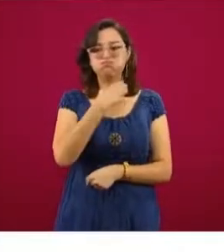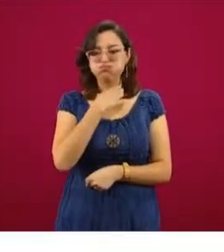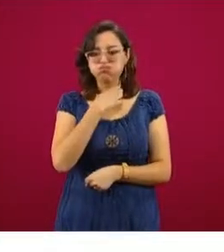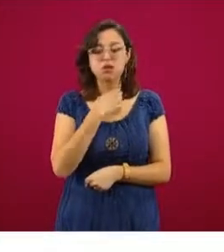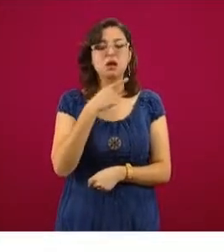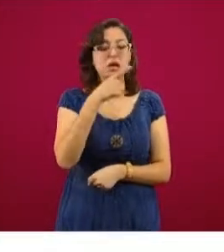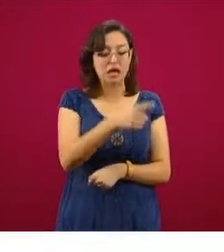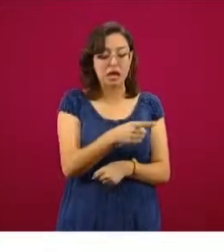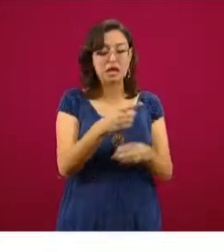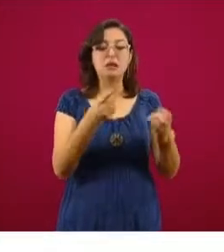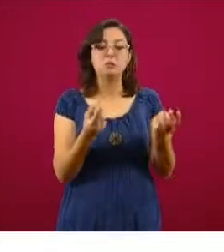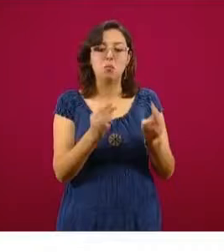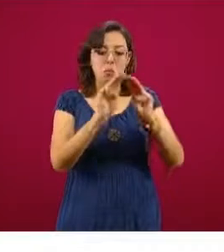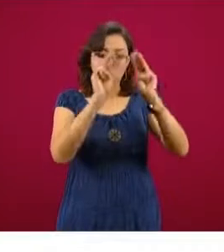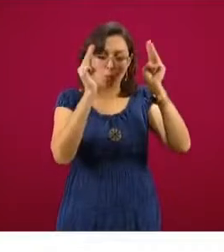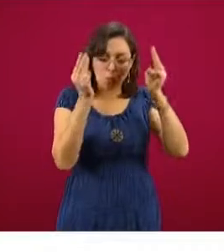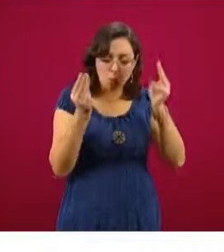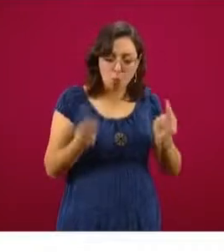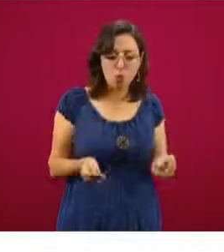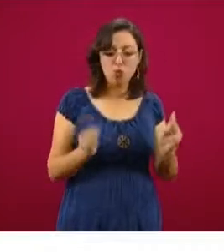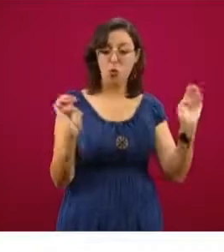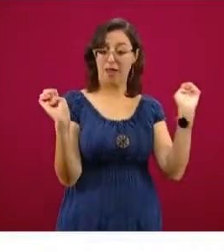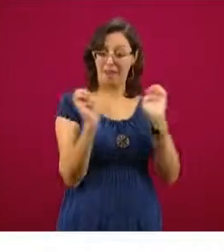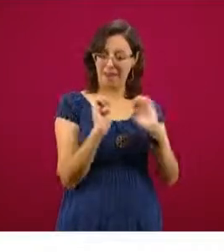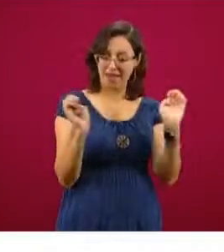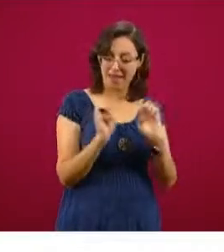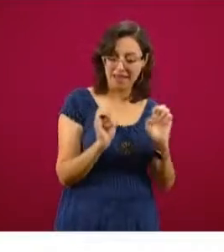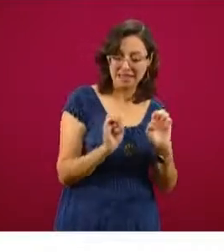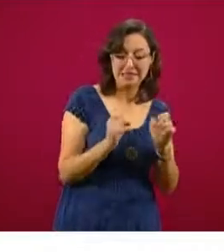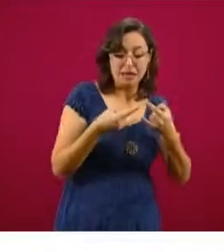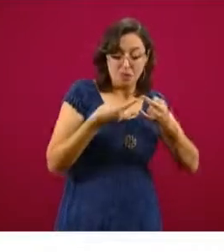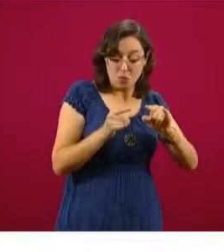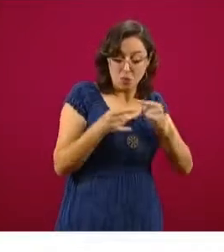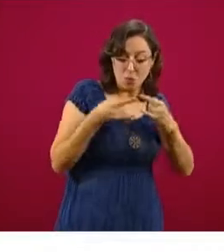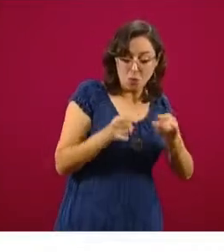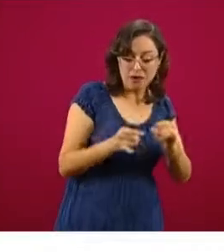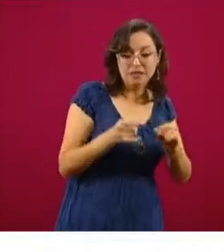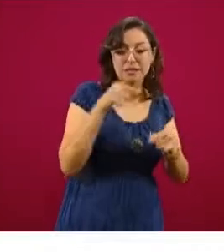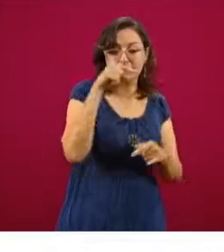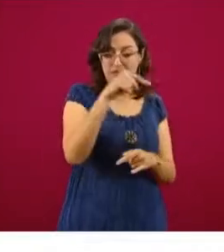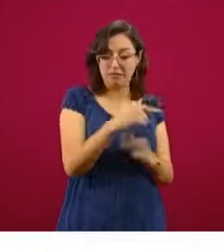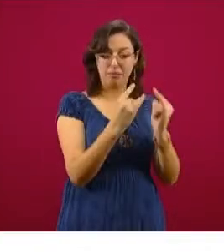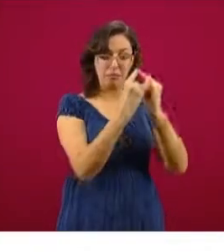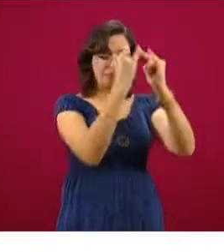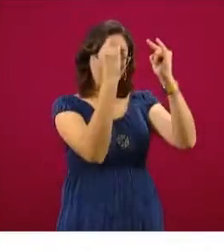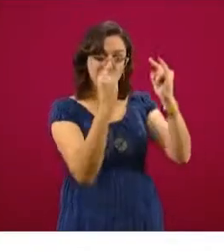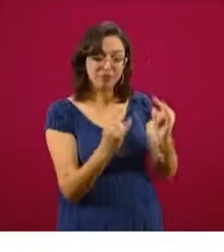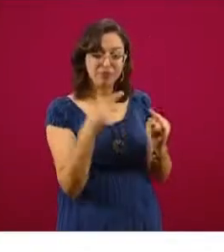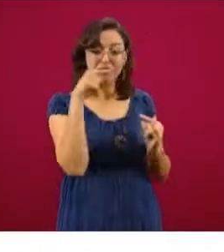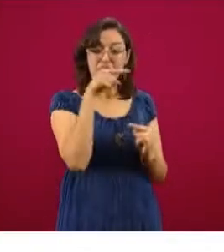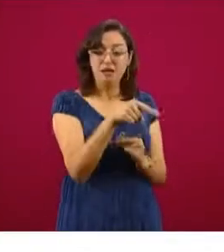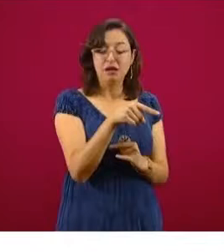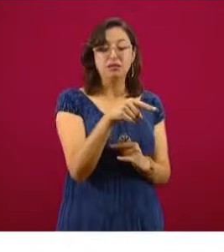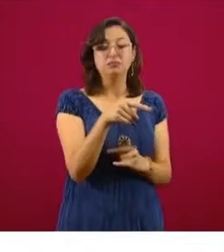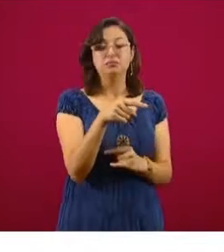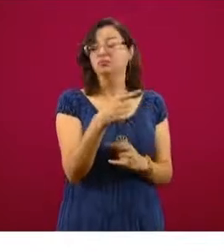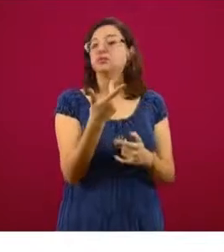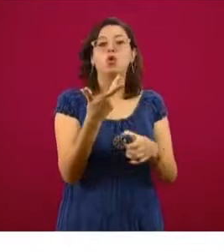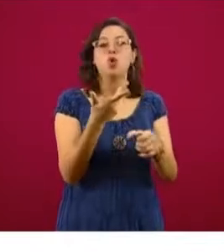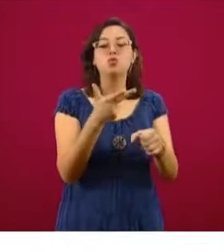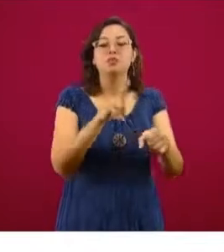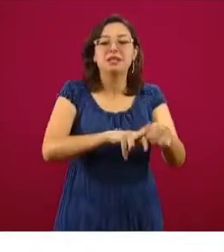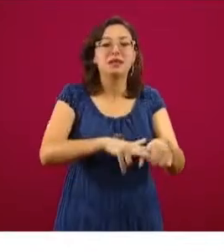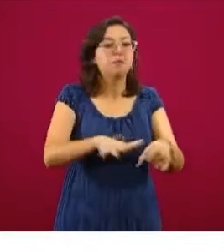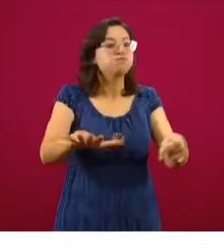triage, en la entrada de urgencias, algo que ha ocurrido en días recientes, pero ese hospital no es que no quiera, sino que ya no